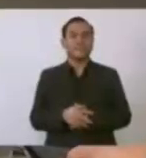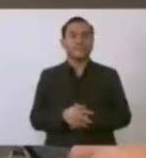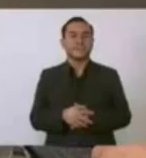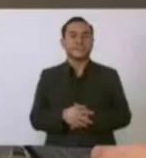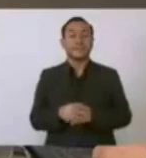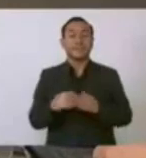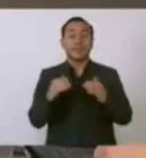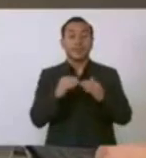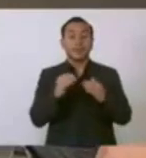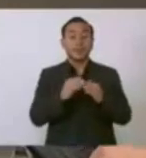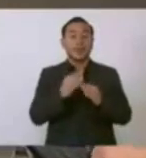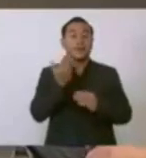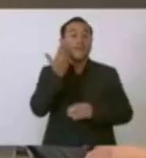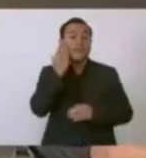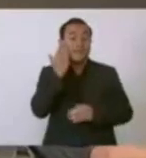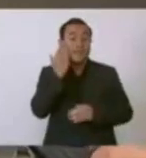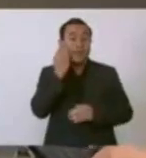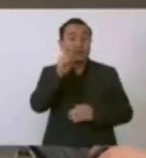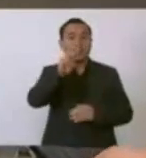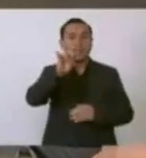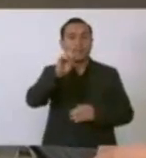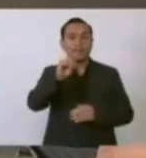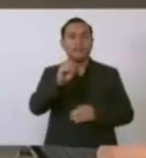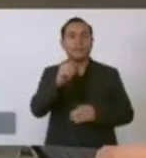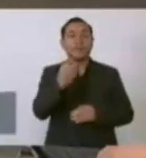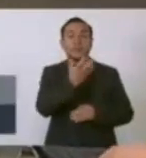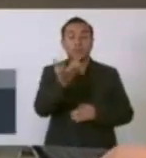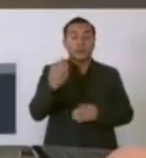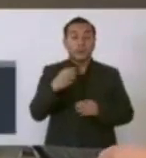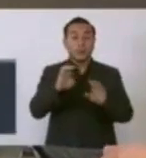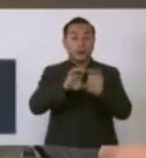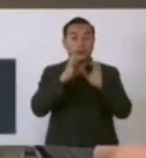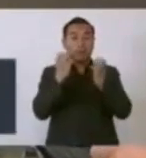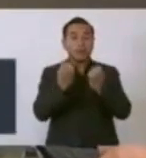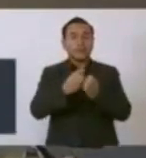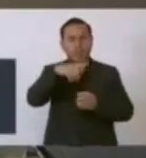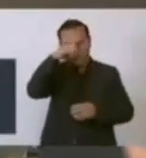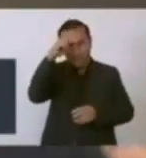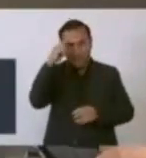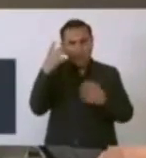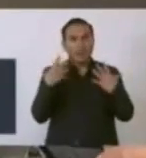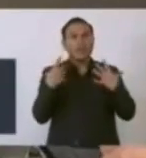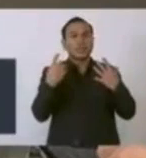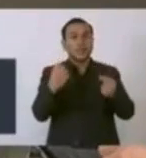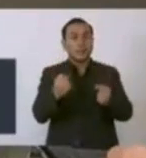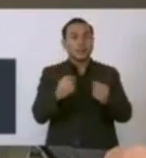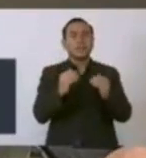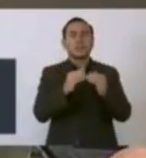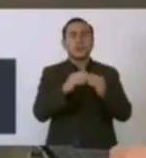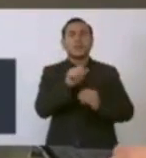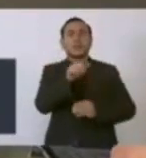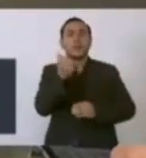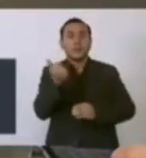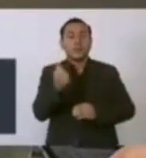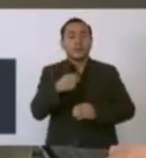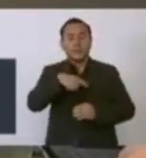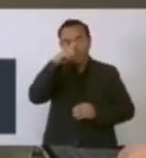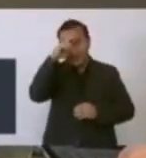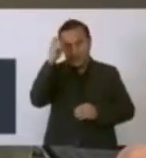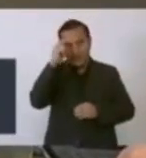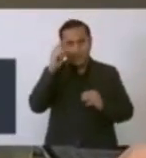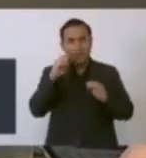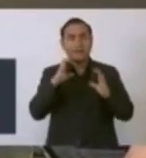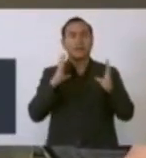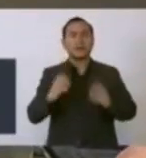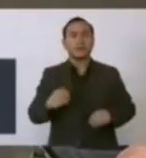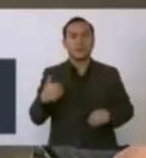también a través de Facebook Live y a todo el gabinete ampliado, tanto el gabinete de salud ampliado como otros funcionarios de gobierno que aparentemente no